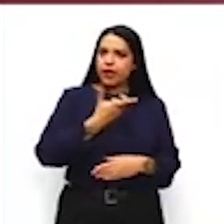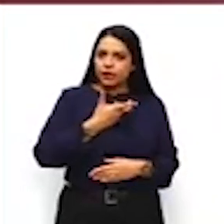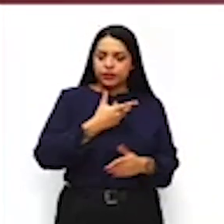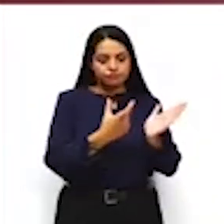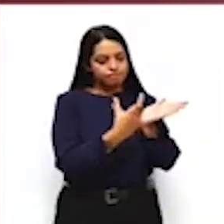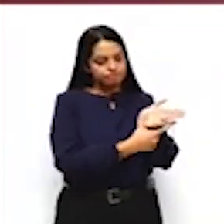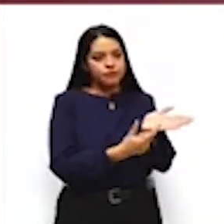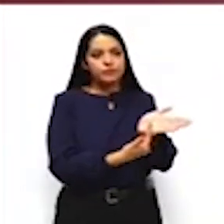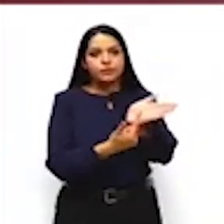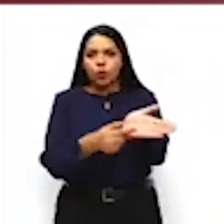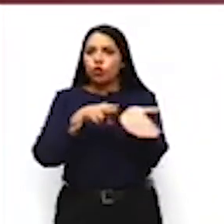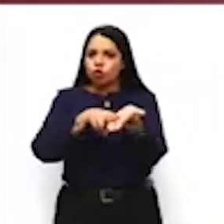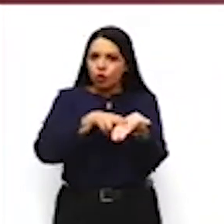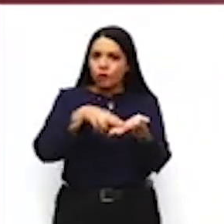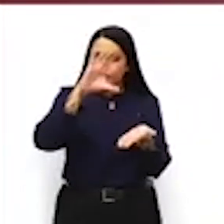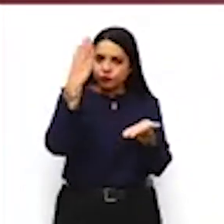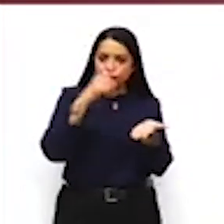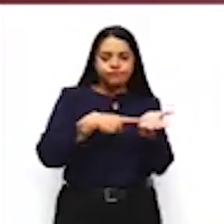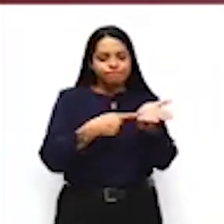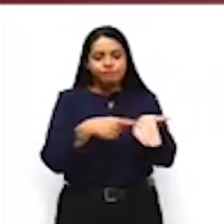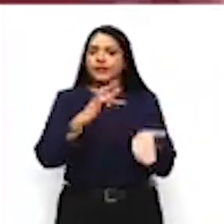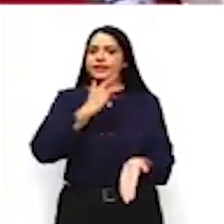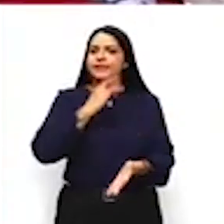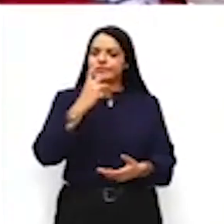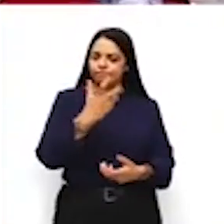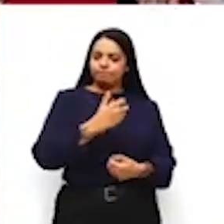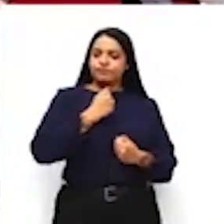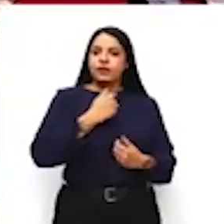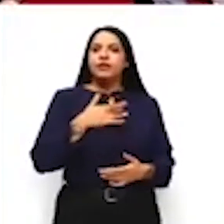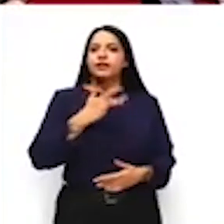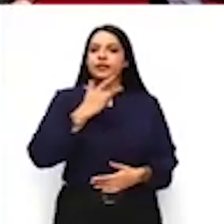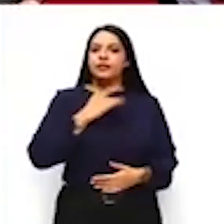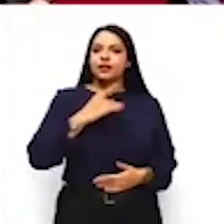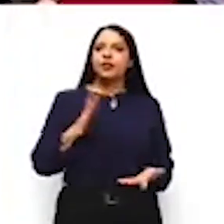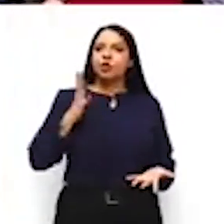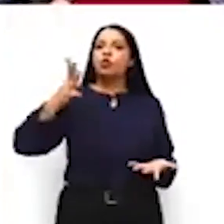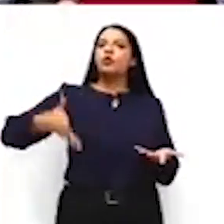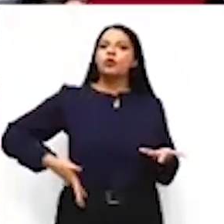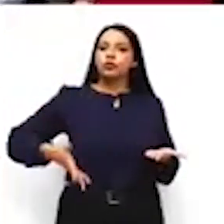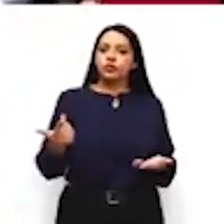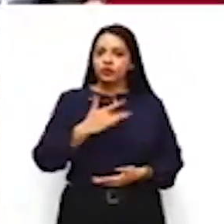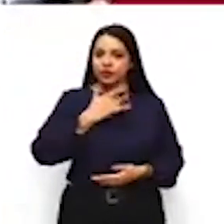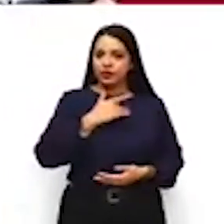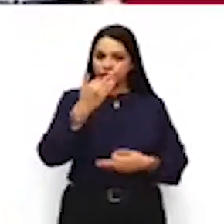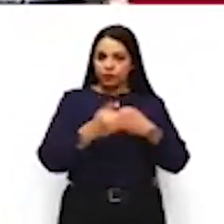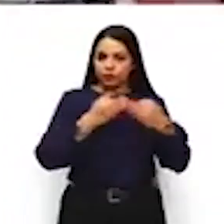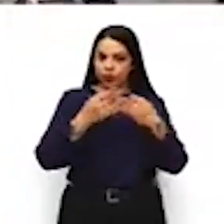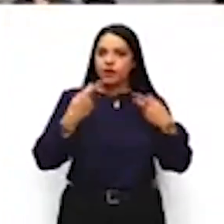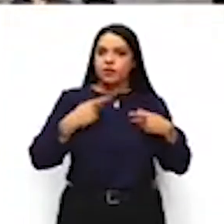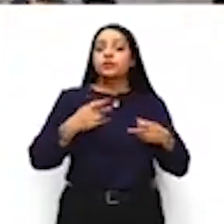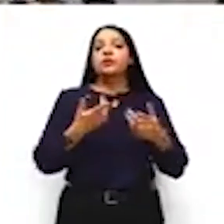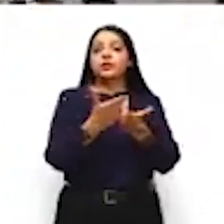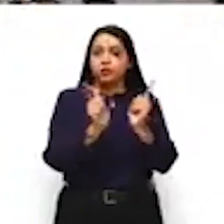fotografía, su nombre, para sentir ese privilegio que sentimos los que somos de